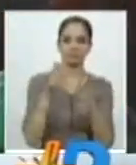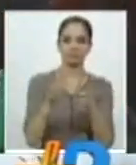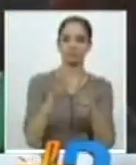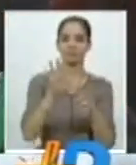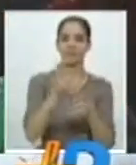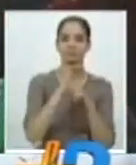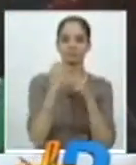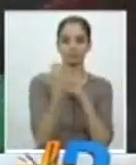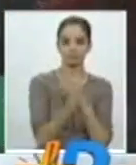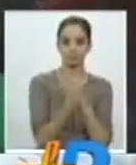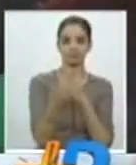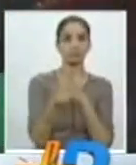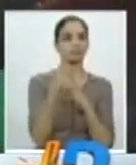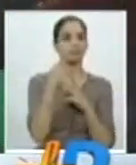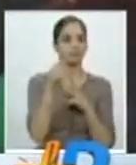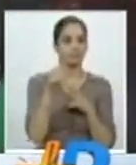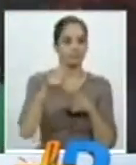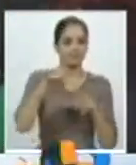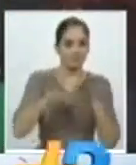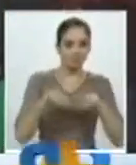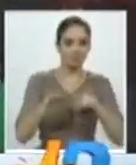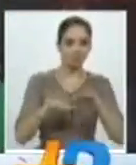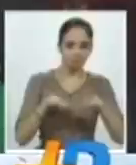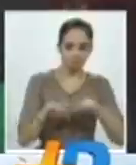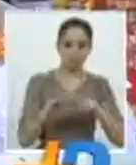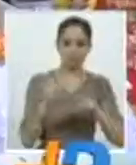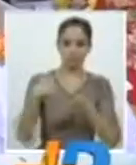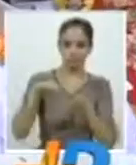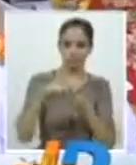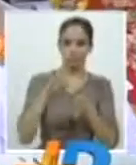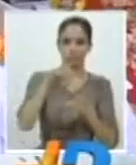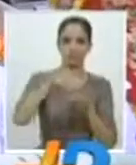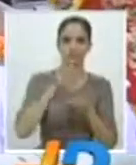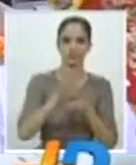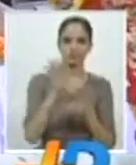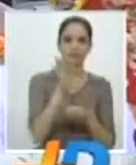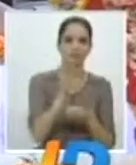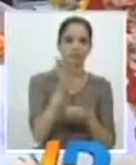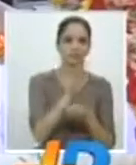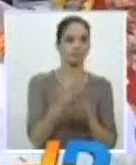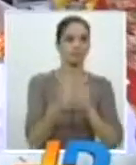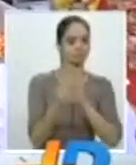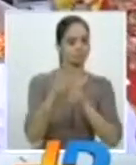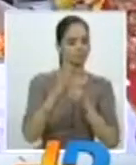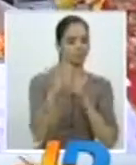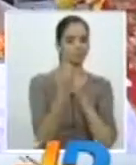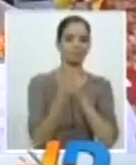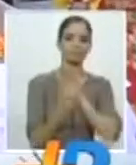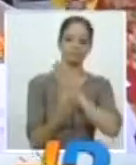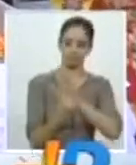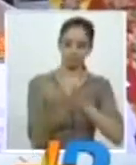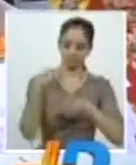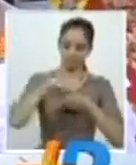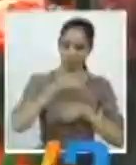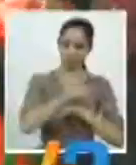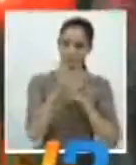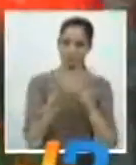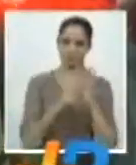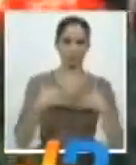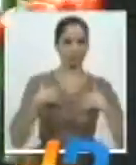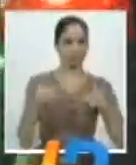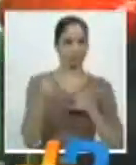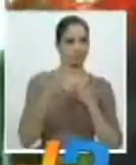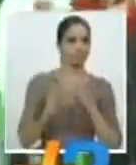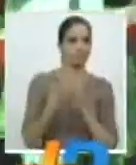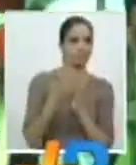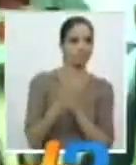Cultura. Mostrar que el joropo criollo es lindo y es un espectáculo. Venimos a mostrar nuestra cultura, nuestro folclor y nuestra alegría. El